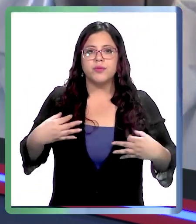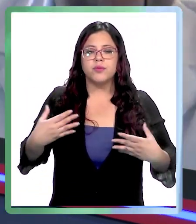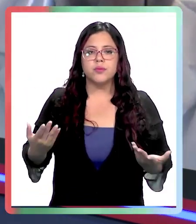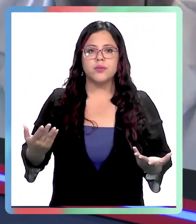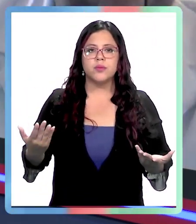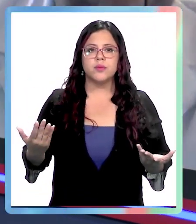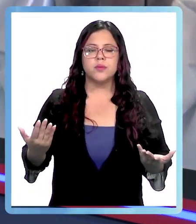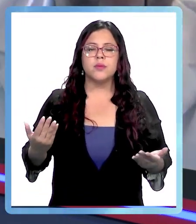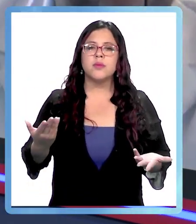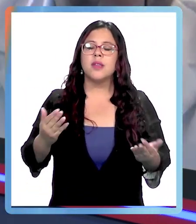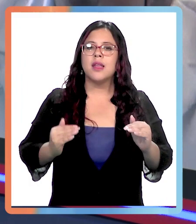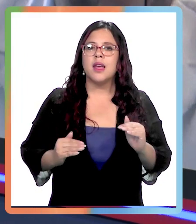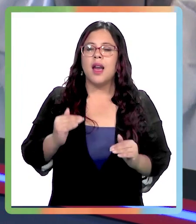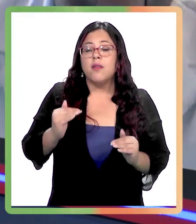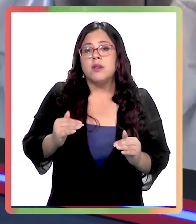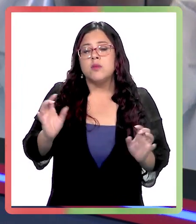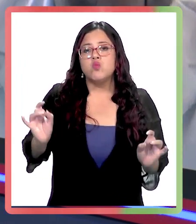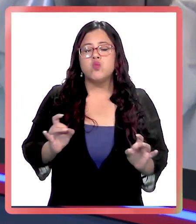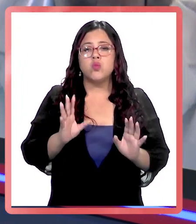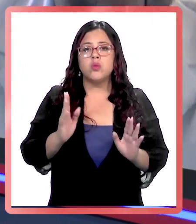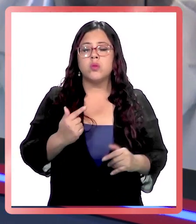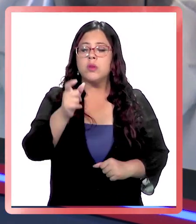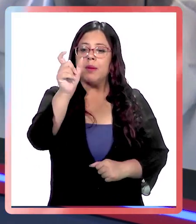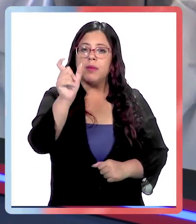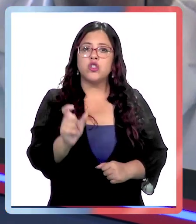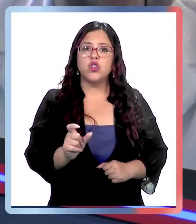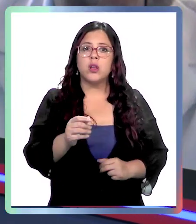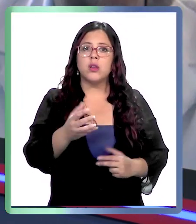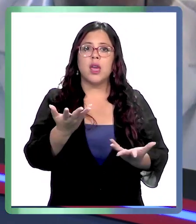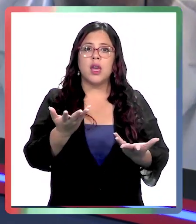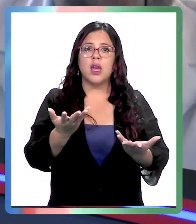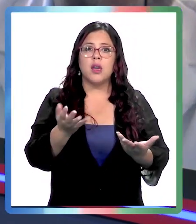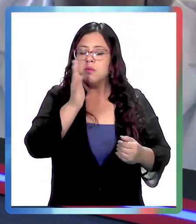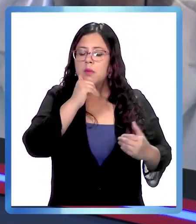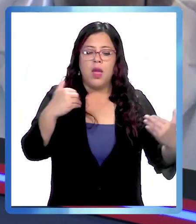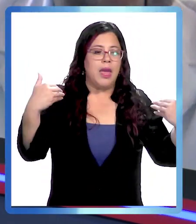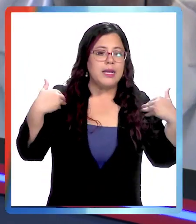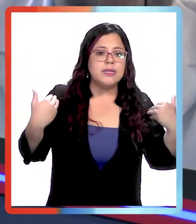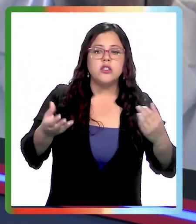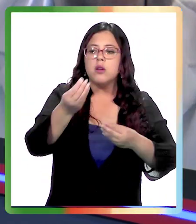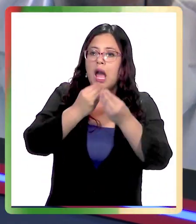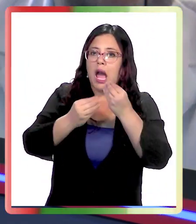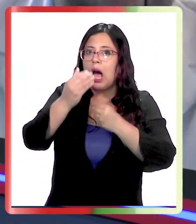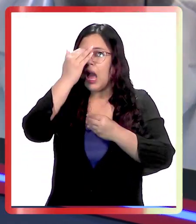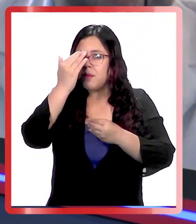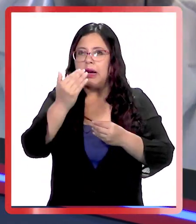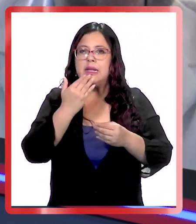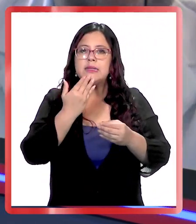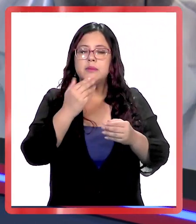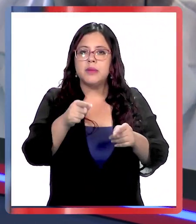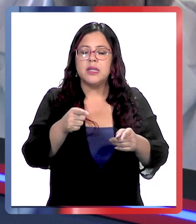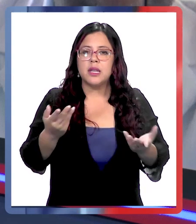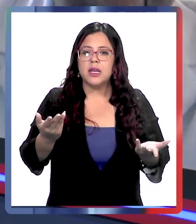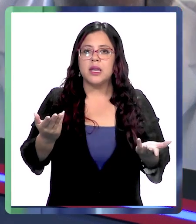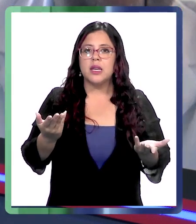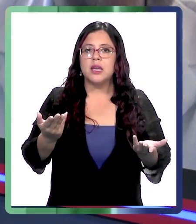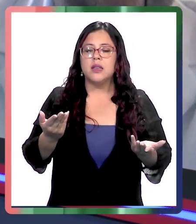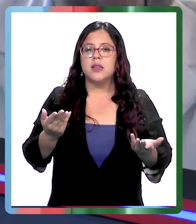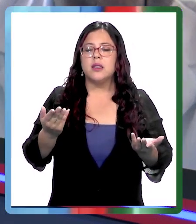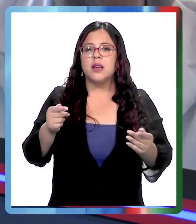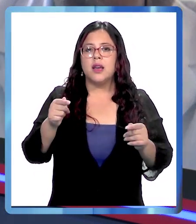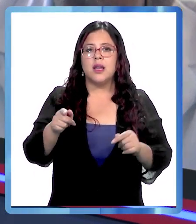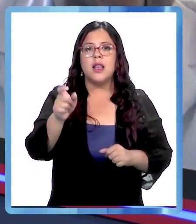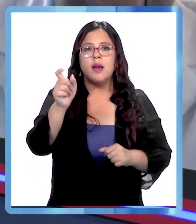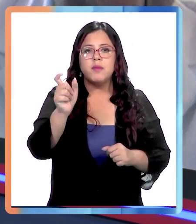dio anteriormente, ¿qué tanto influye la genética? ¿Qué porcentaje es hábito? ¿Cuándo es responsabilidad